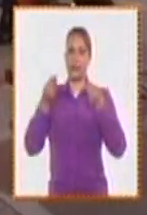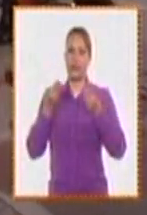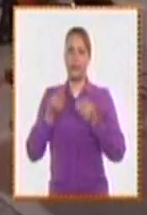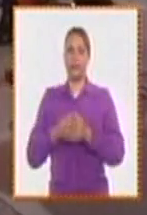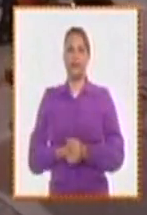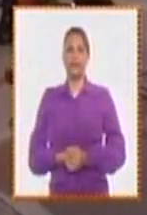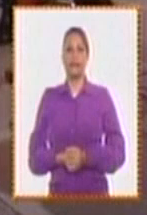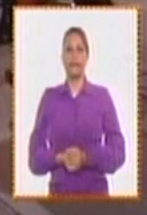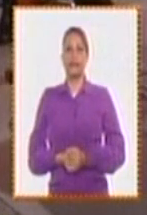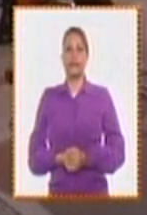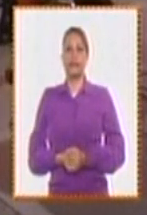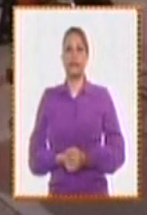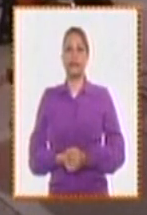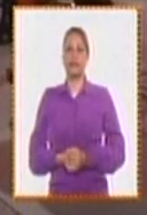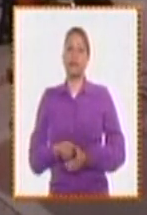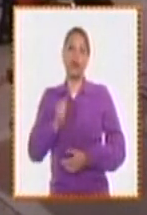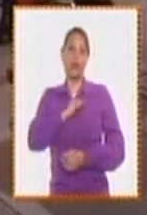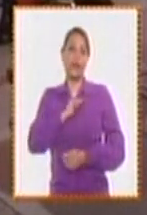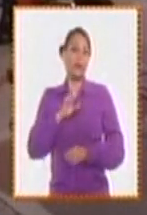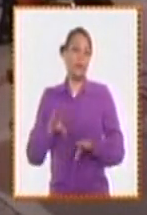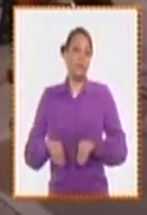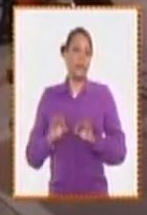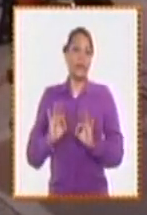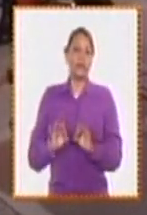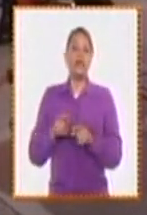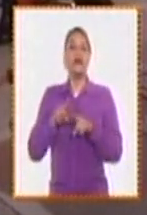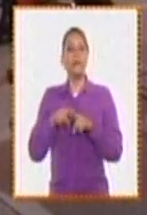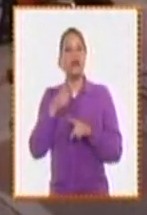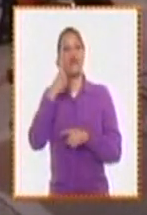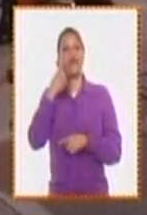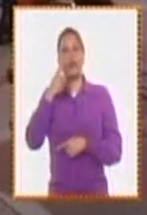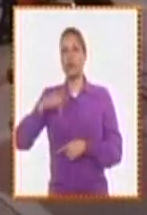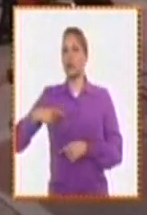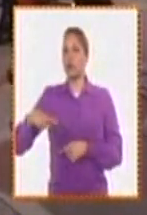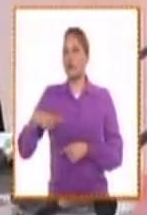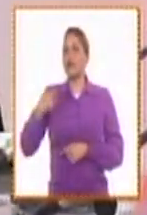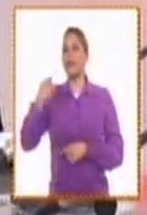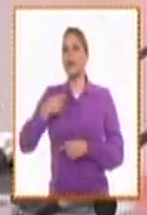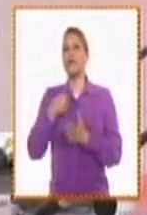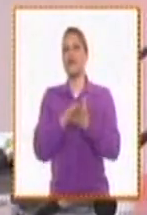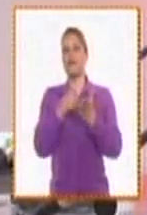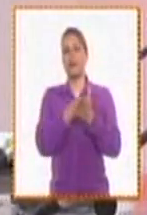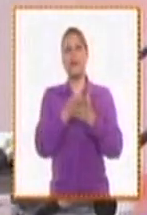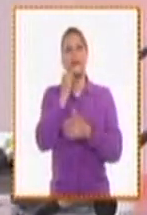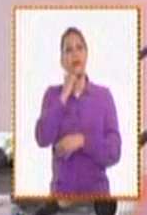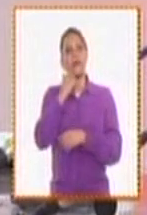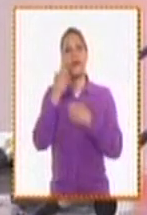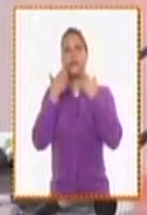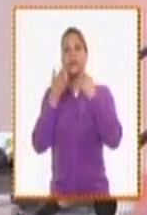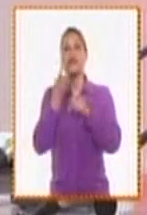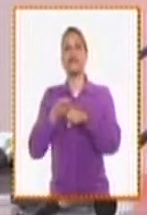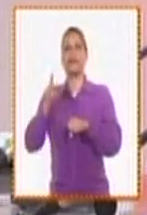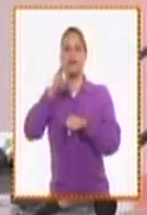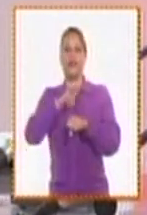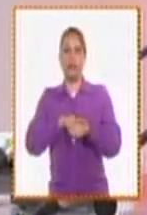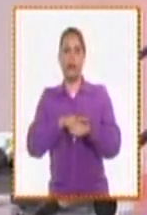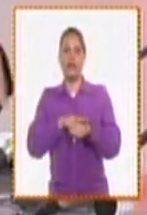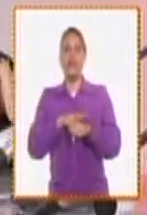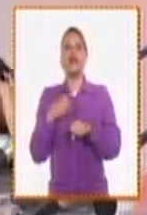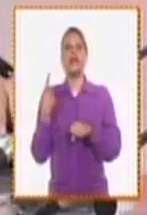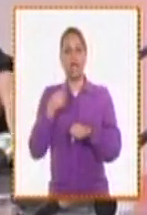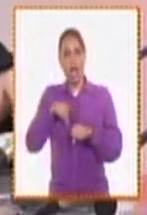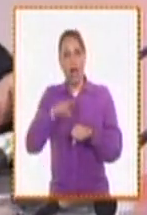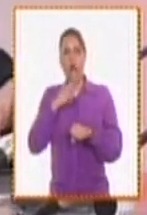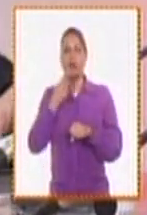fenómeno. Y evidentemente se está dando, tenemos que enfrentarlo. Pero lo más importante es prevenir. Y de la prevención estaremos